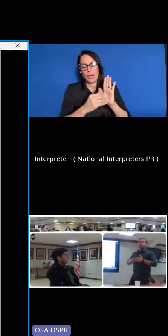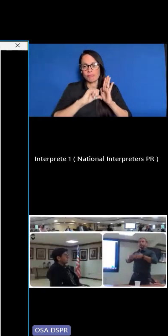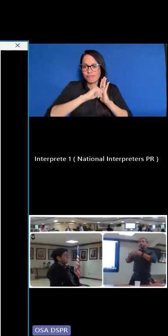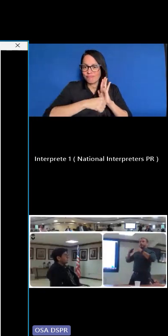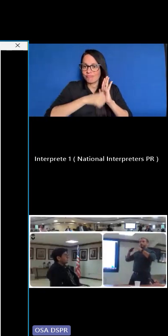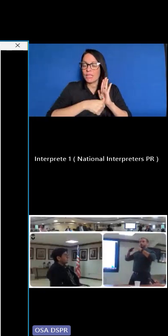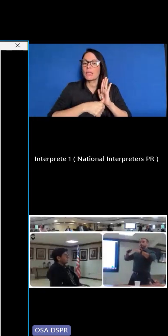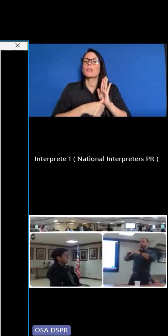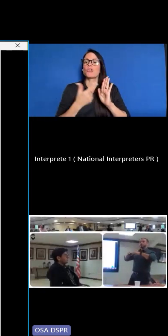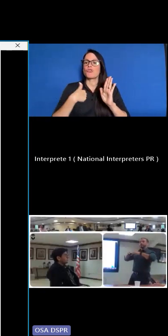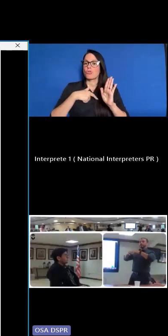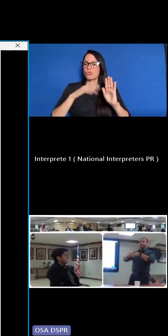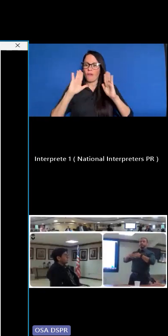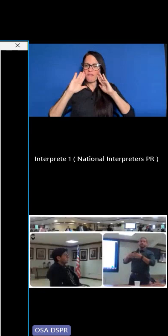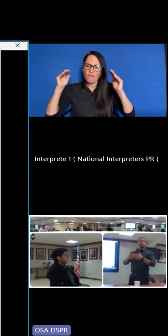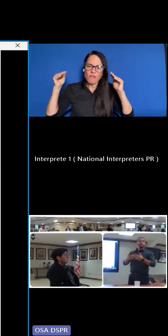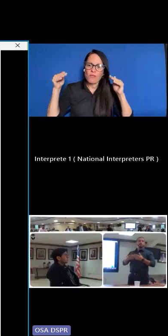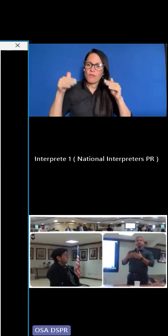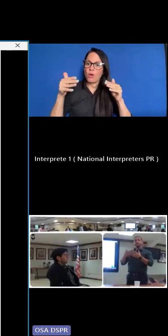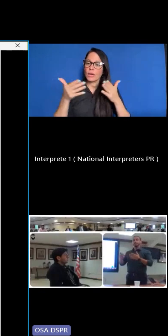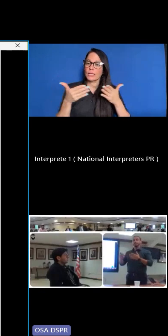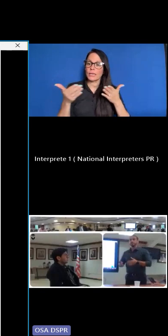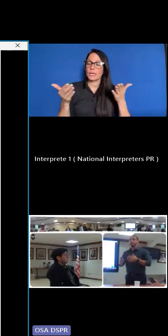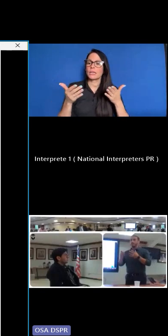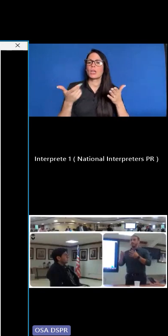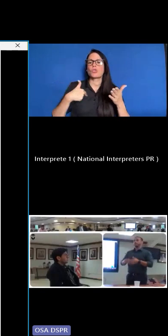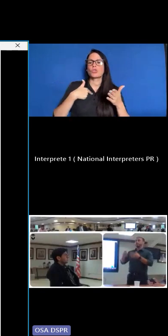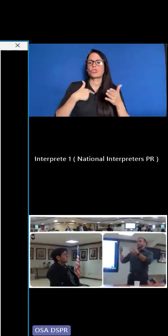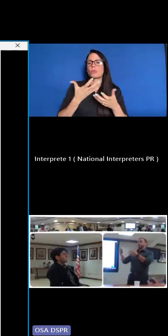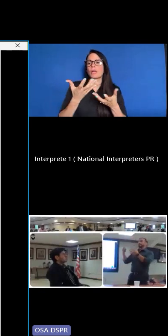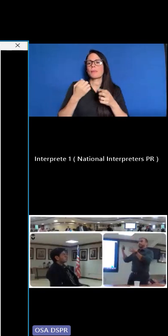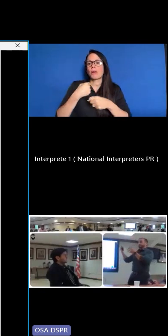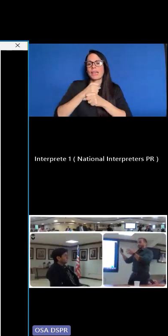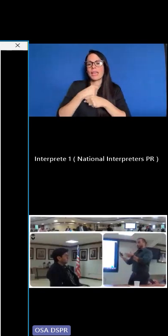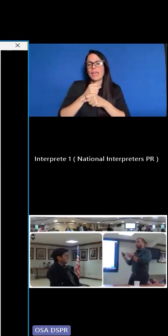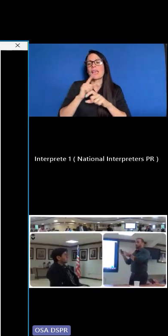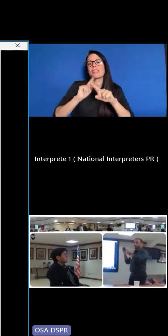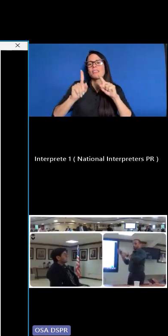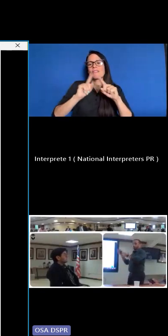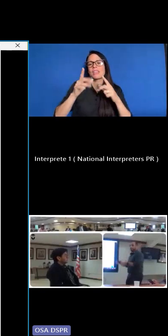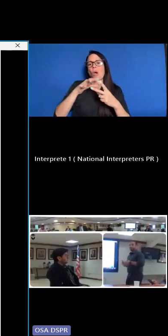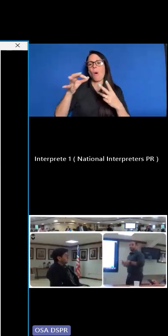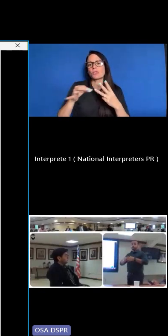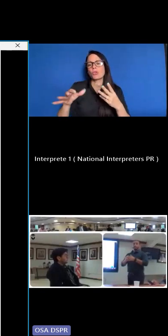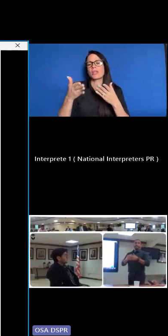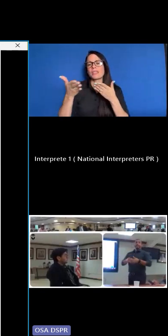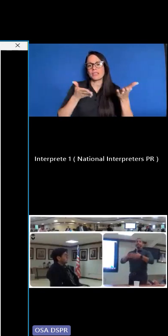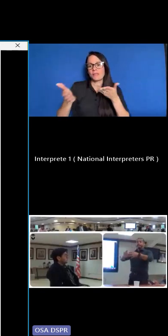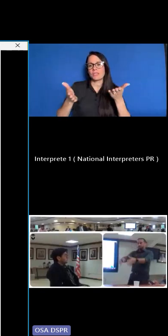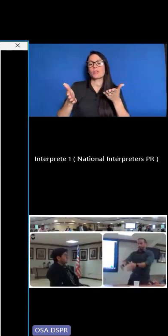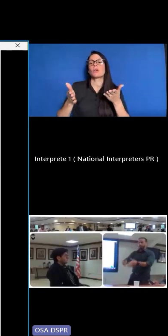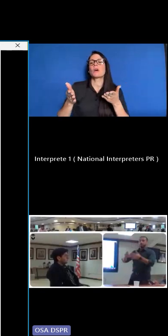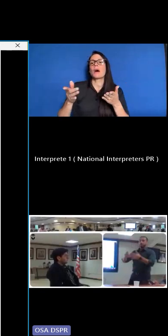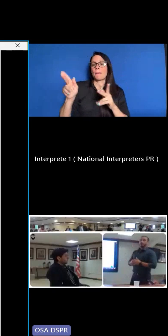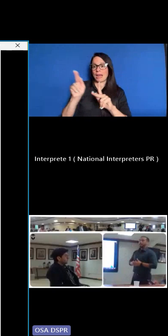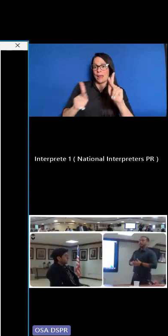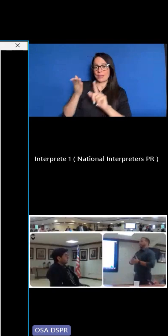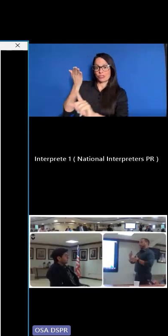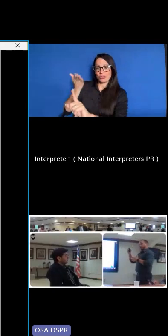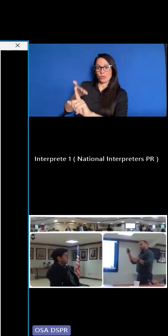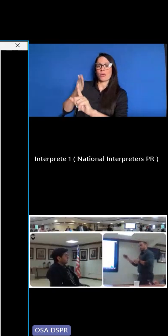enfoque va buscando crear más opciones de servicio para las personas que tienen trastorno por uso de sustancias o que están en